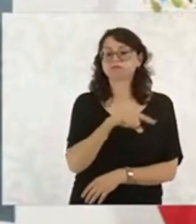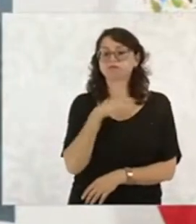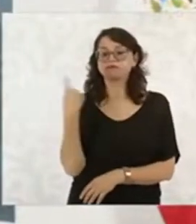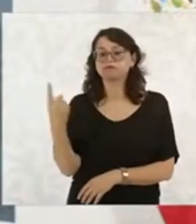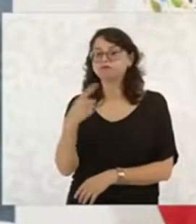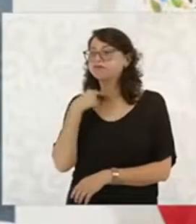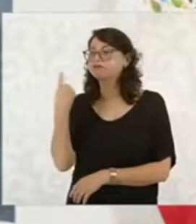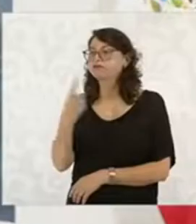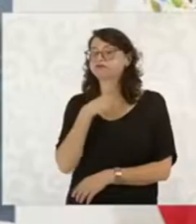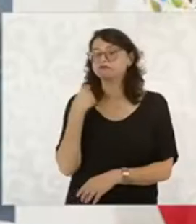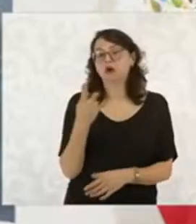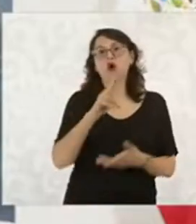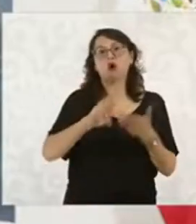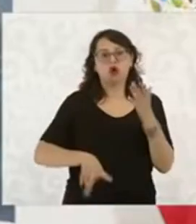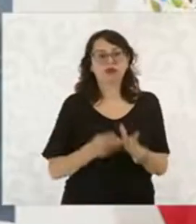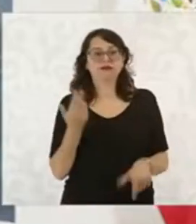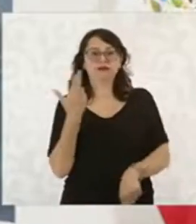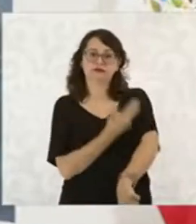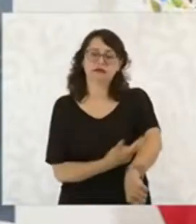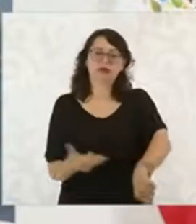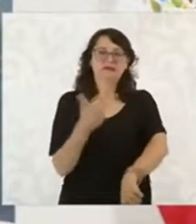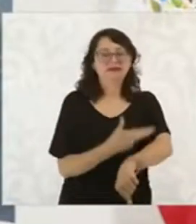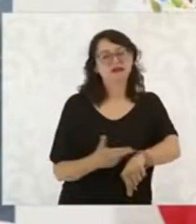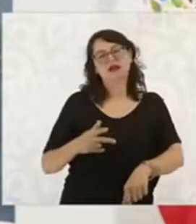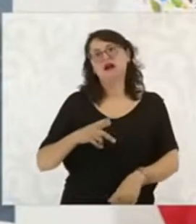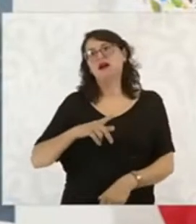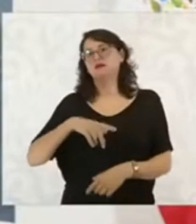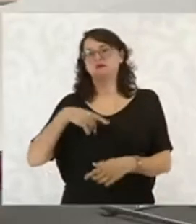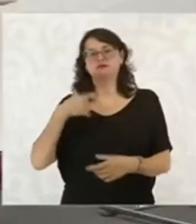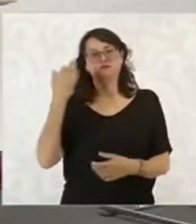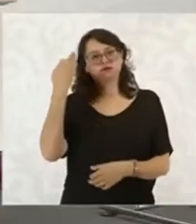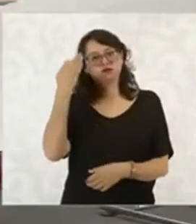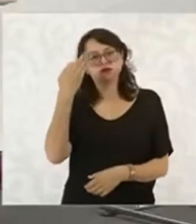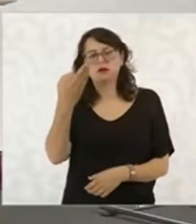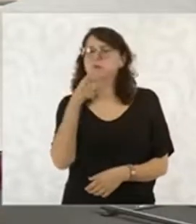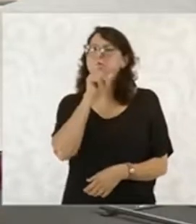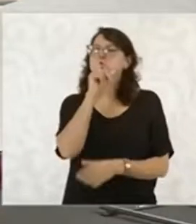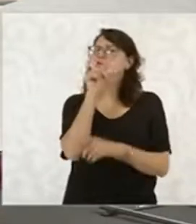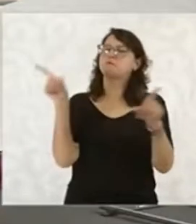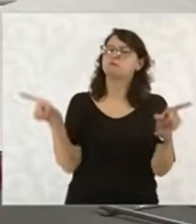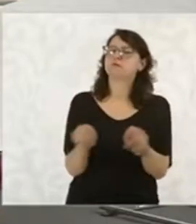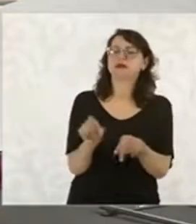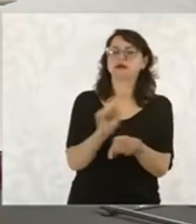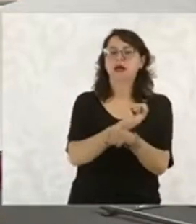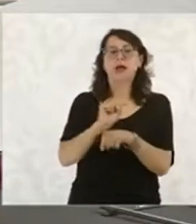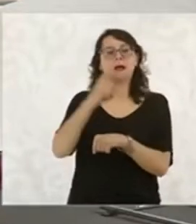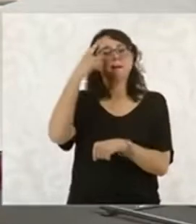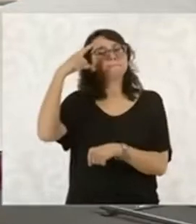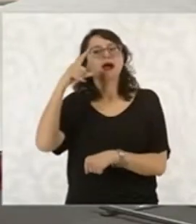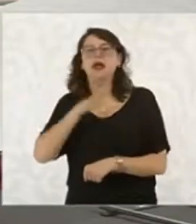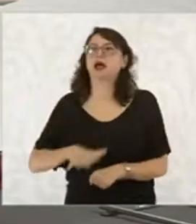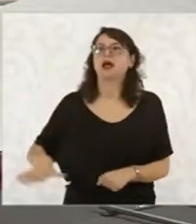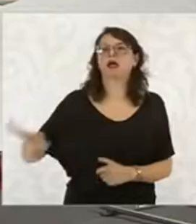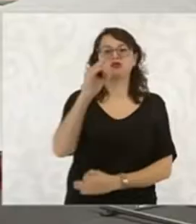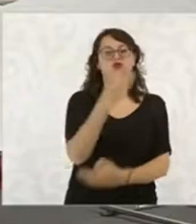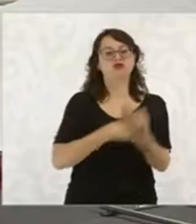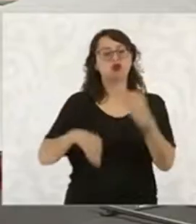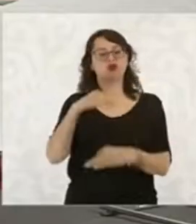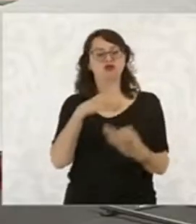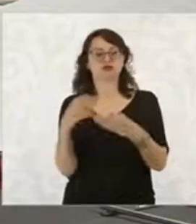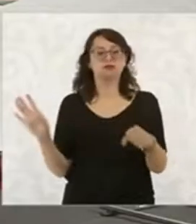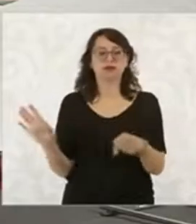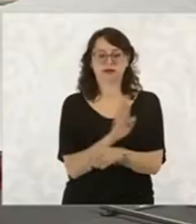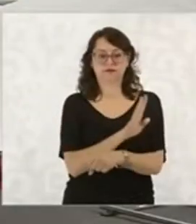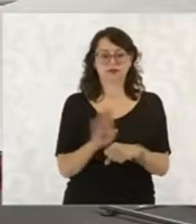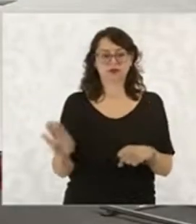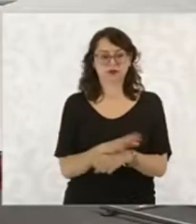a pequeños y medianos productores agrícolas a lo largo de todo el país. Siguiente lámina, por